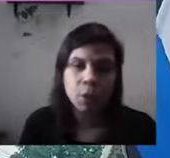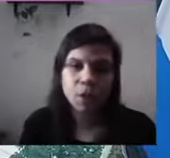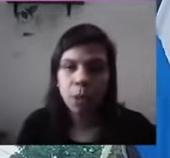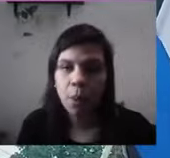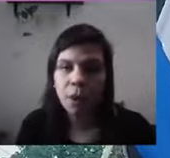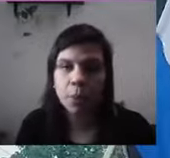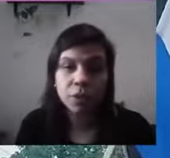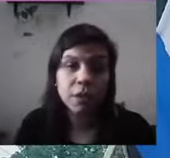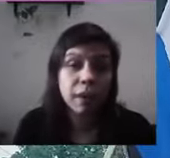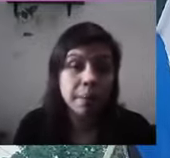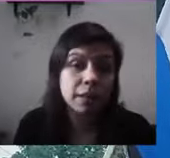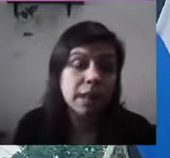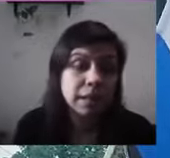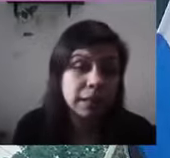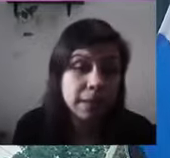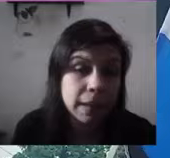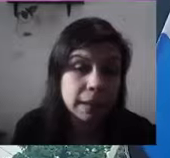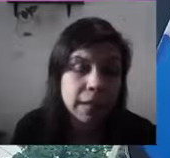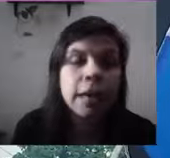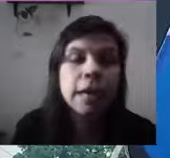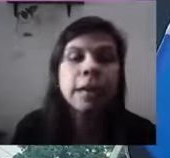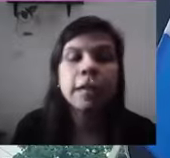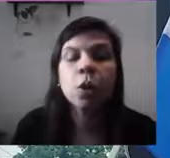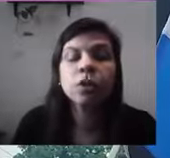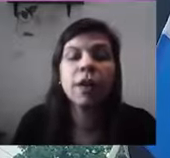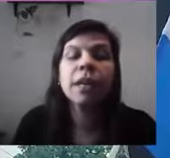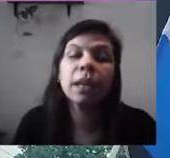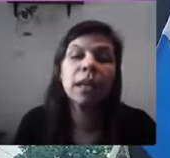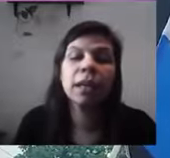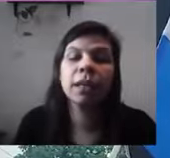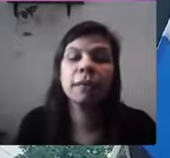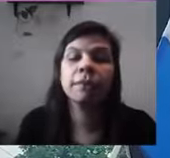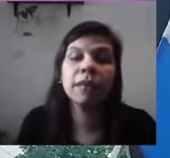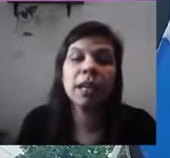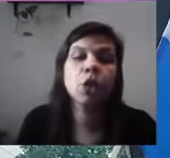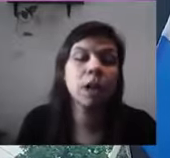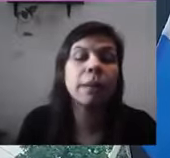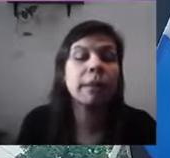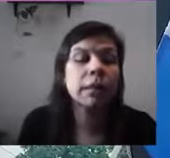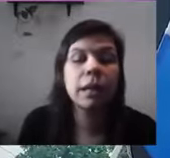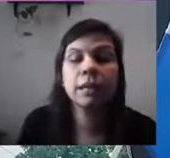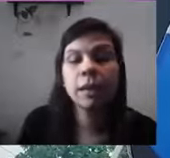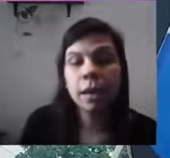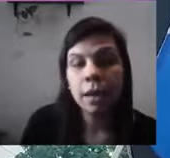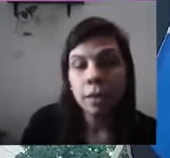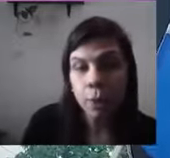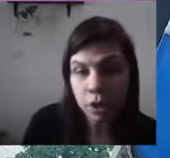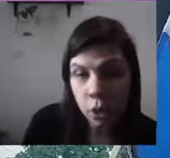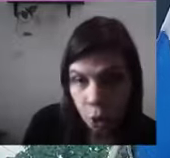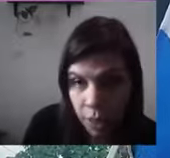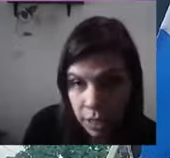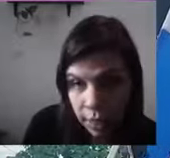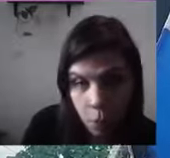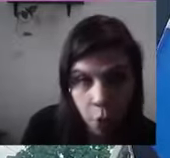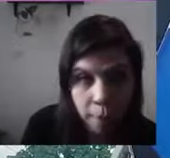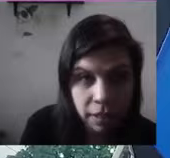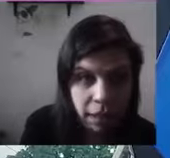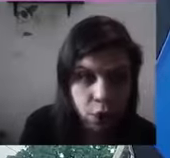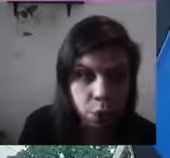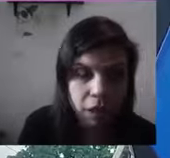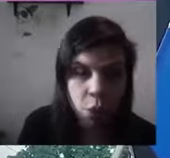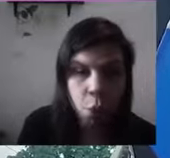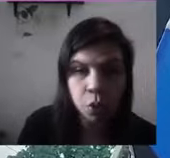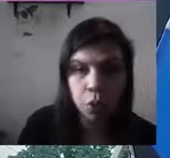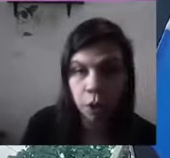manera que se observa una posible práctica sistemática que contraviene derechos elementales. Por eso hoy queremos